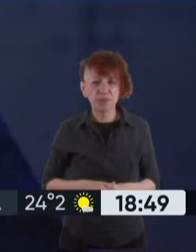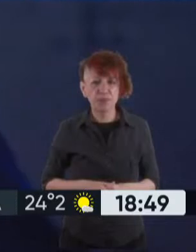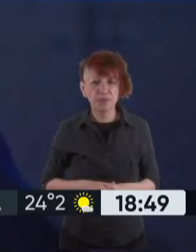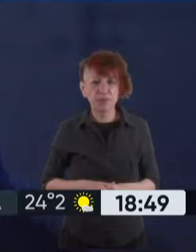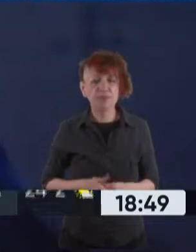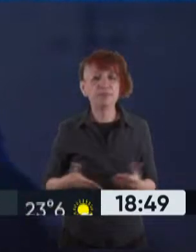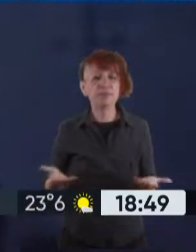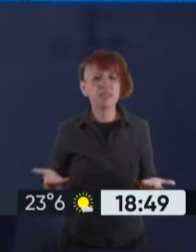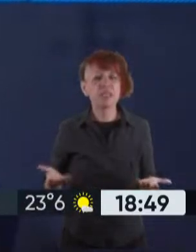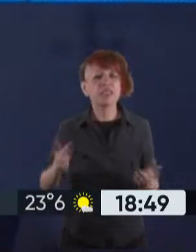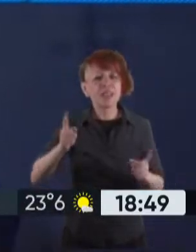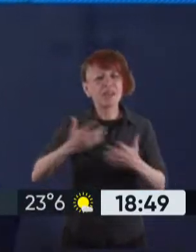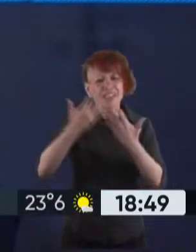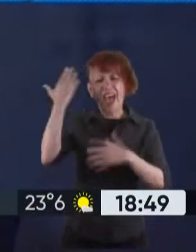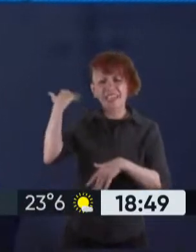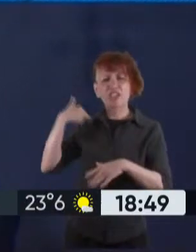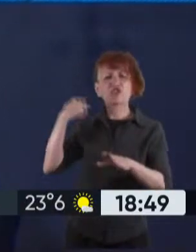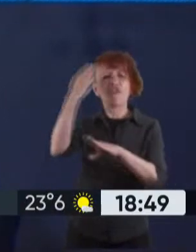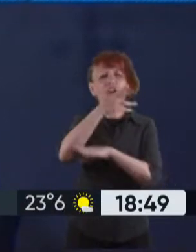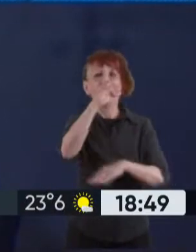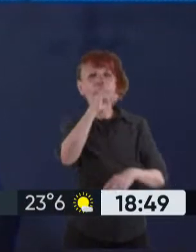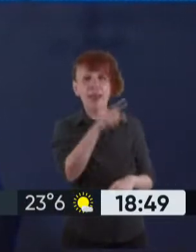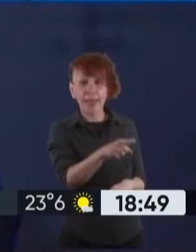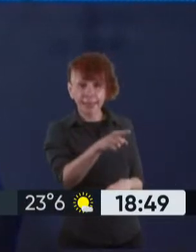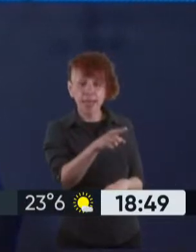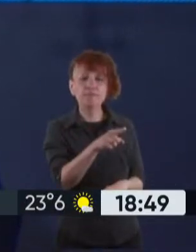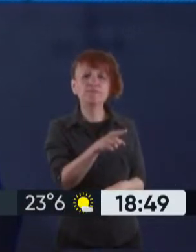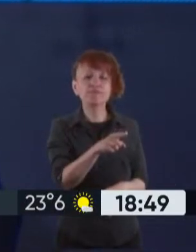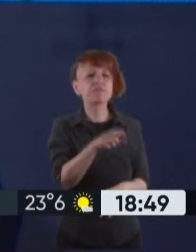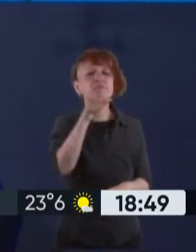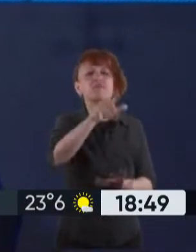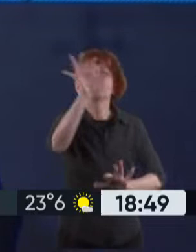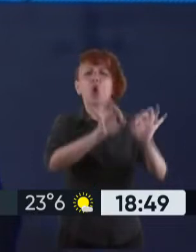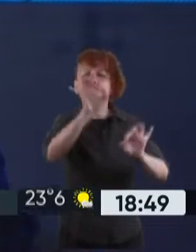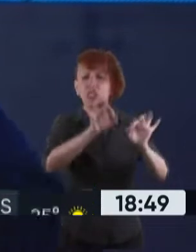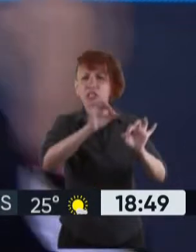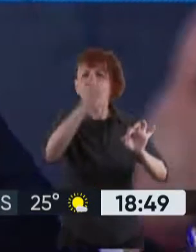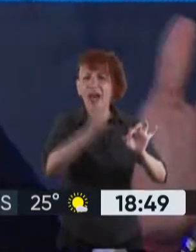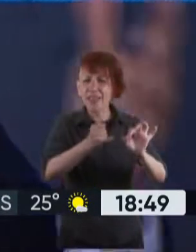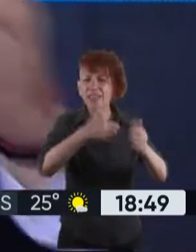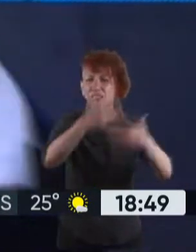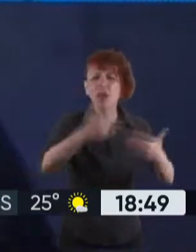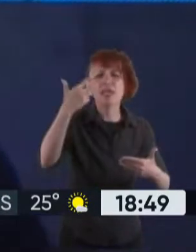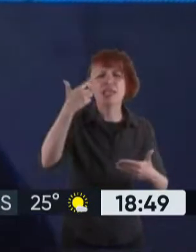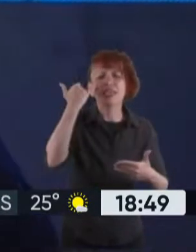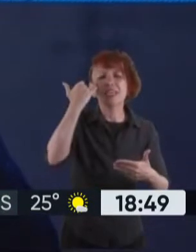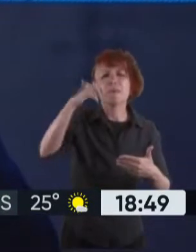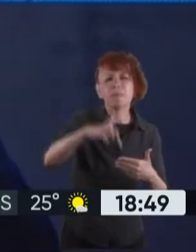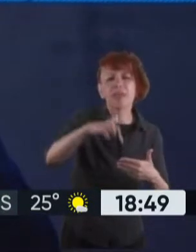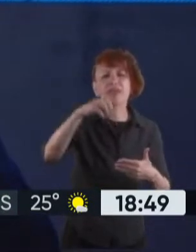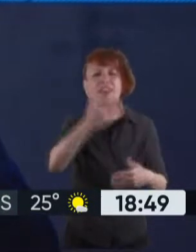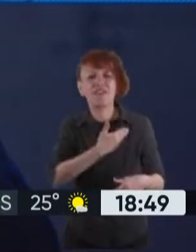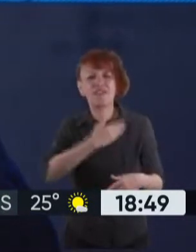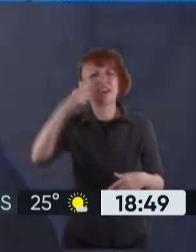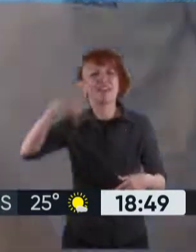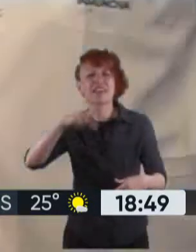Cuando días atrás visité en La Plata el proyecto que está desarrollando YPF con ITEC para hacer